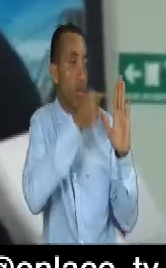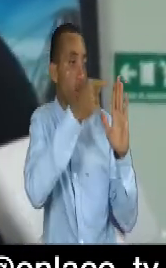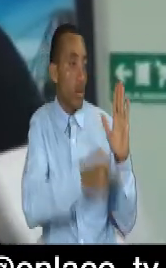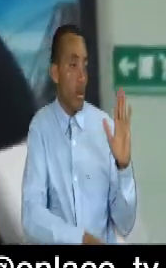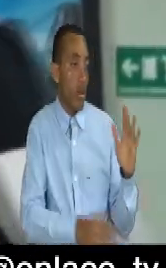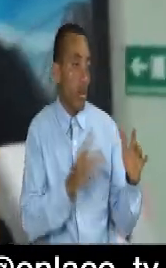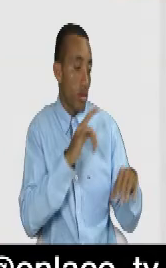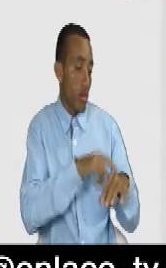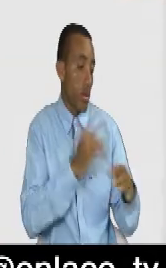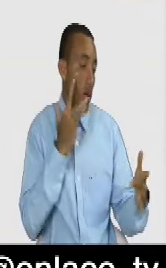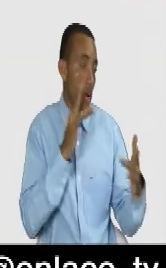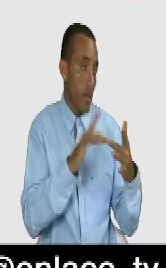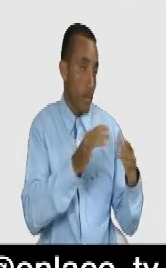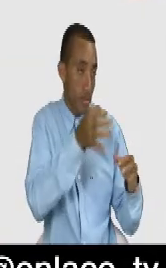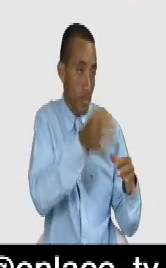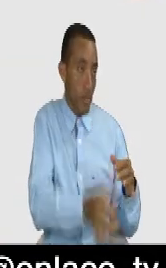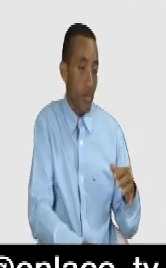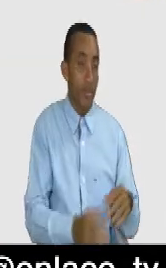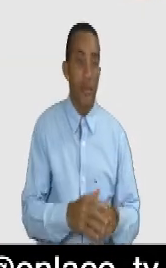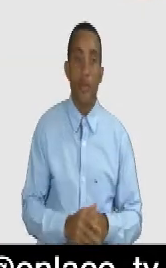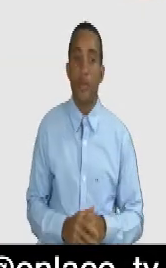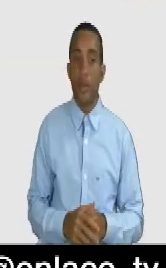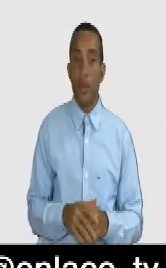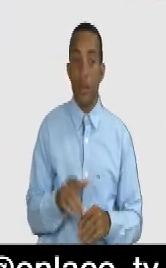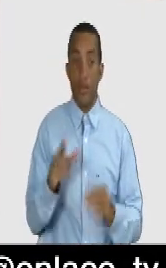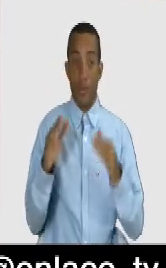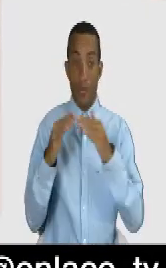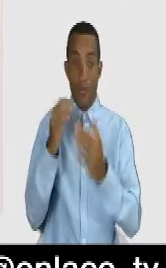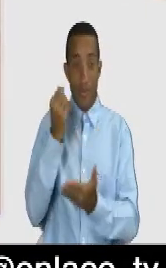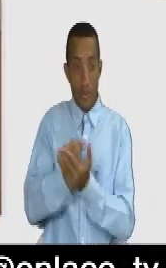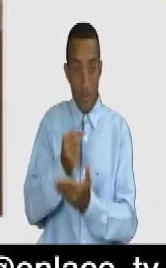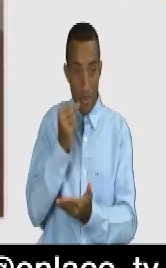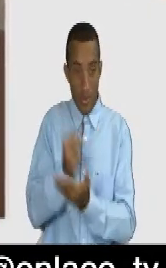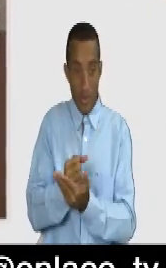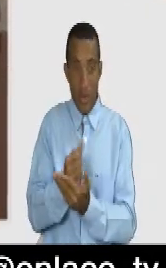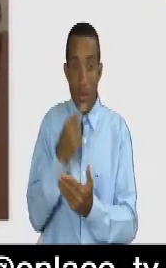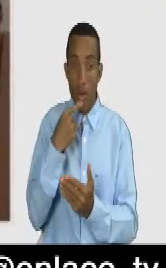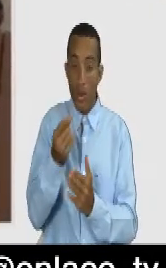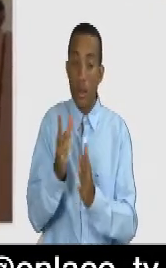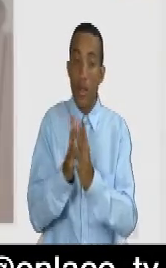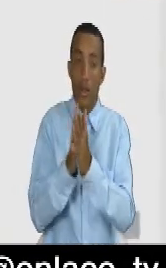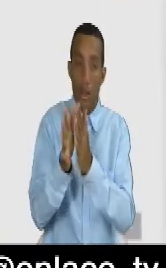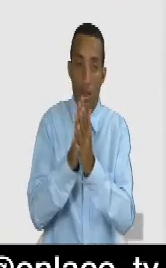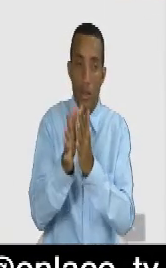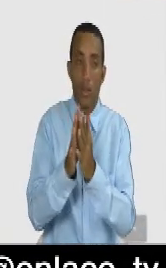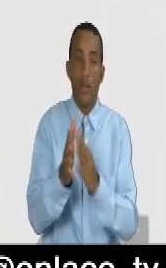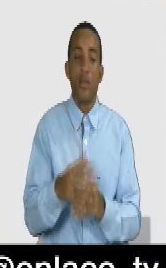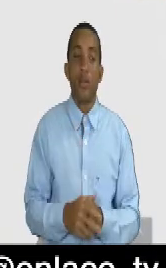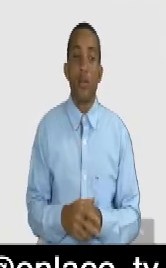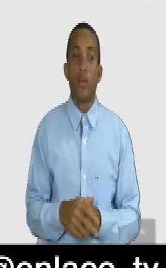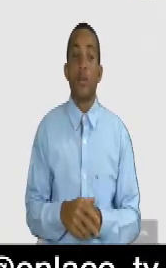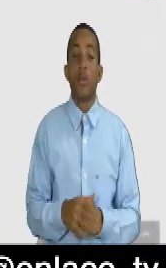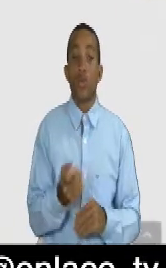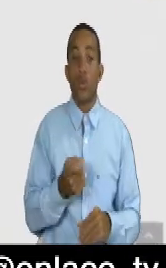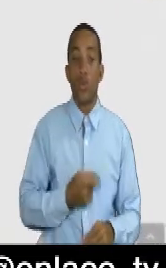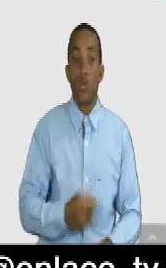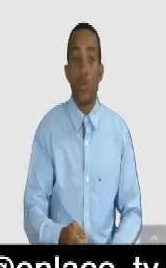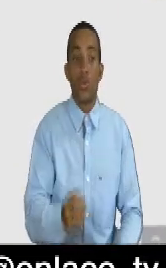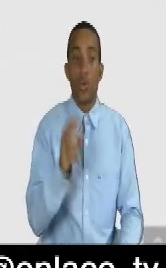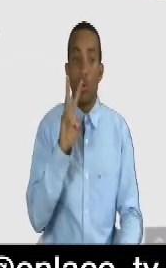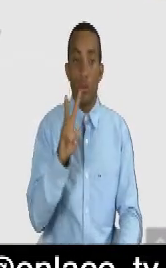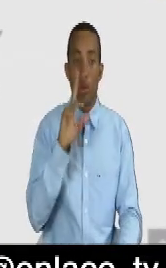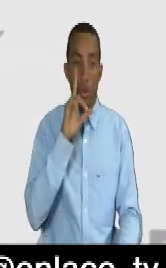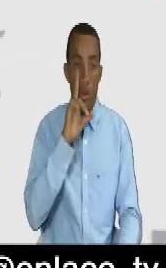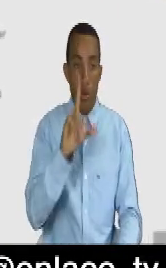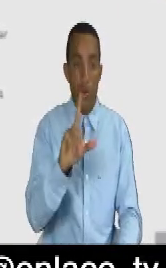oportuno. La propia Registraduría Nacional del Estado Civil ha expedido un comunicado en el que confirma que el próximo domingo 2 de julio habrá